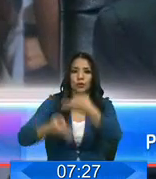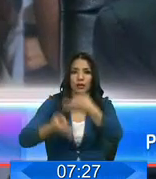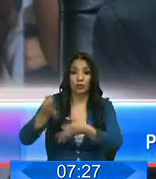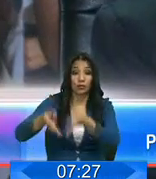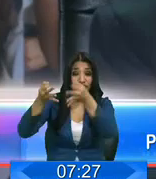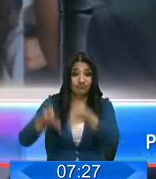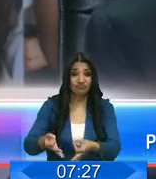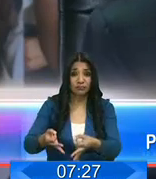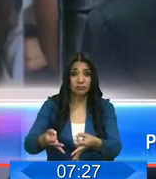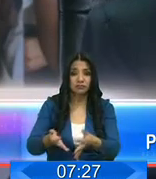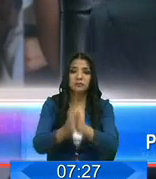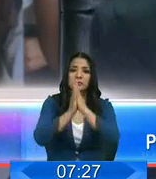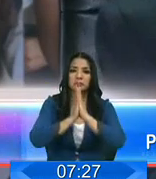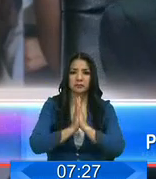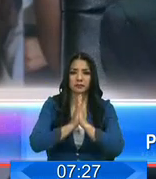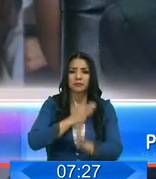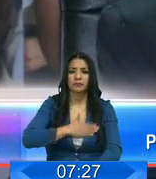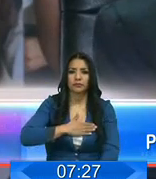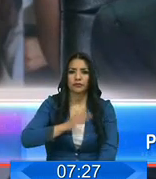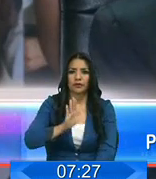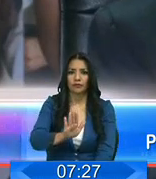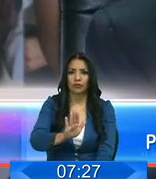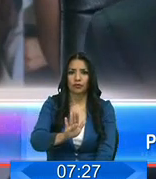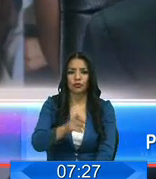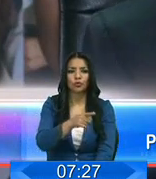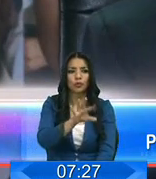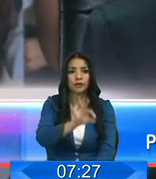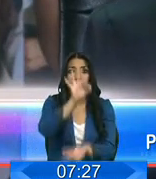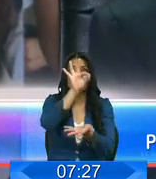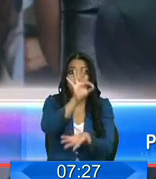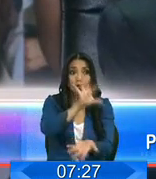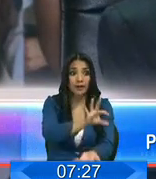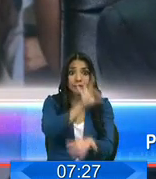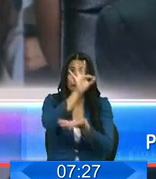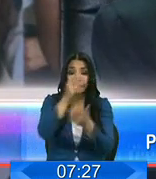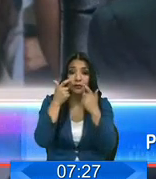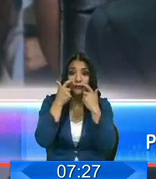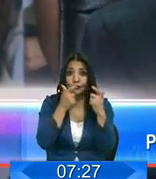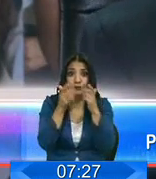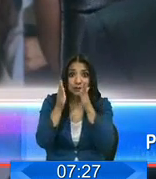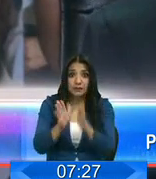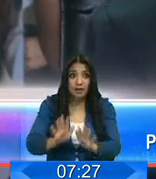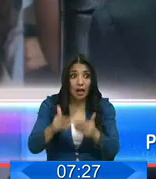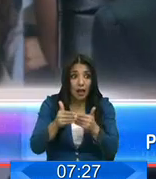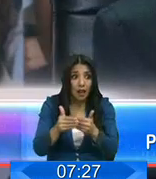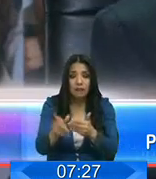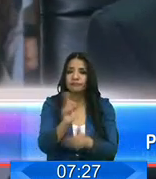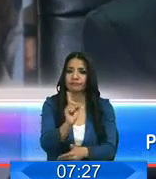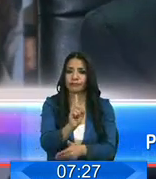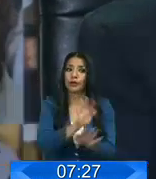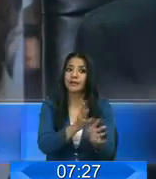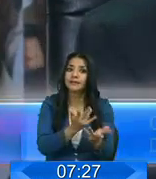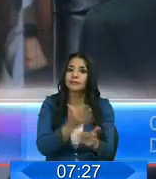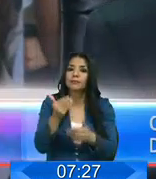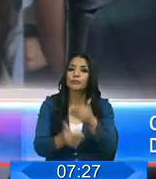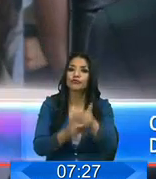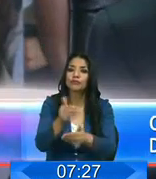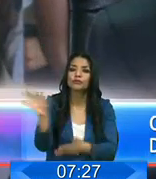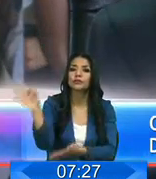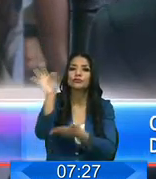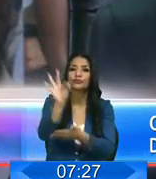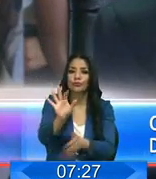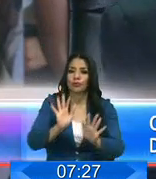definitivo, les pedimos que no hagan designaciones de fiscales en estos días que estamos en proceso de